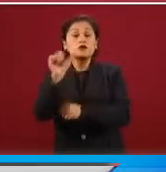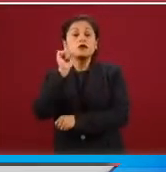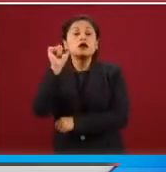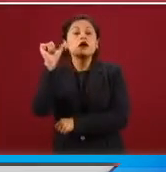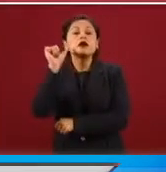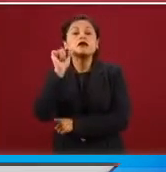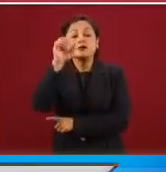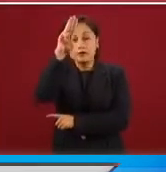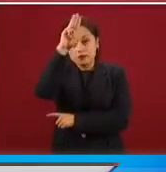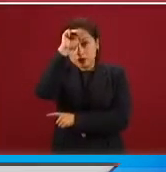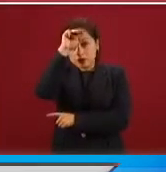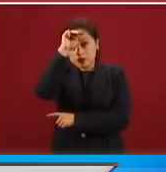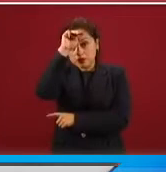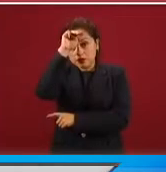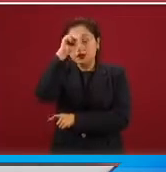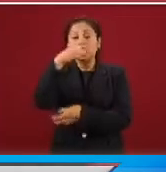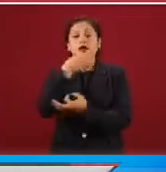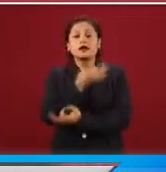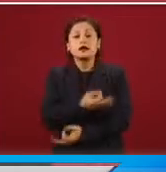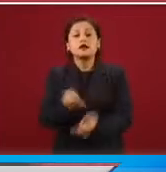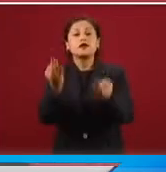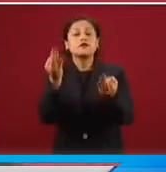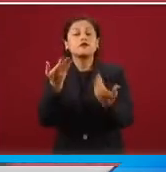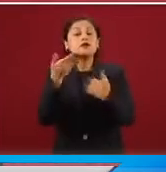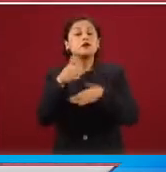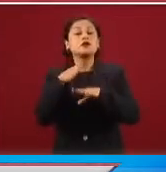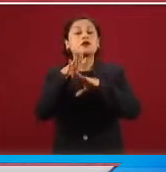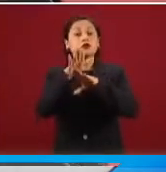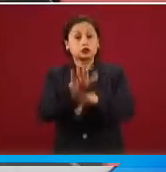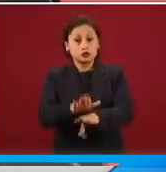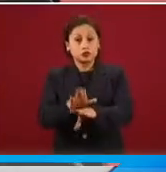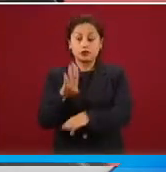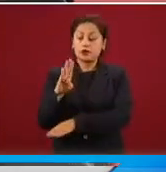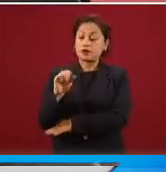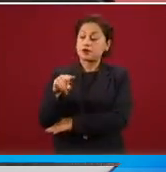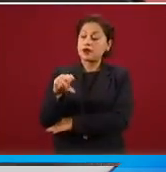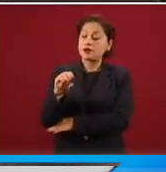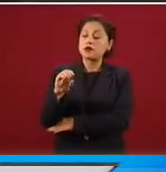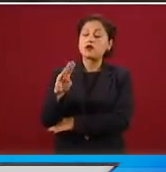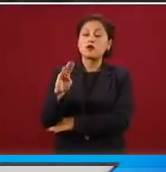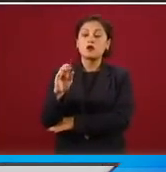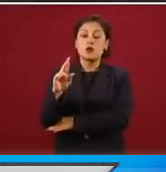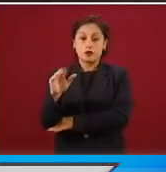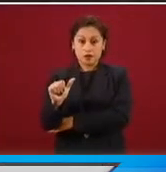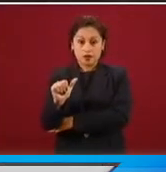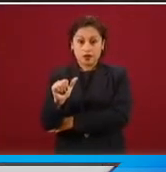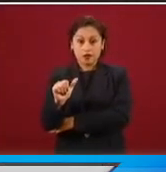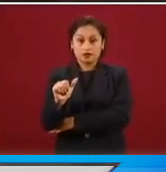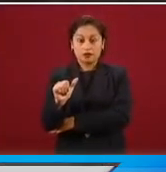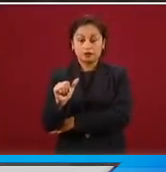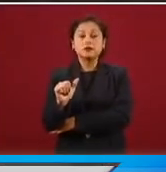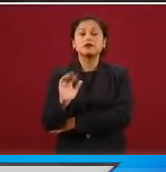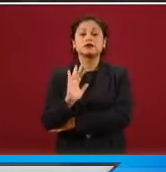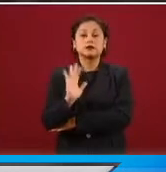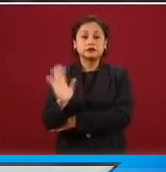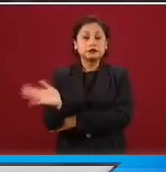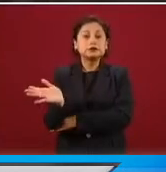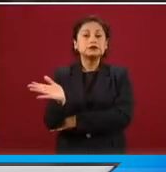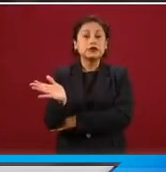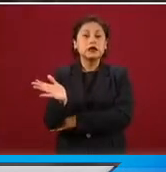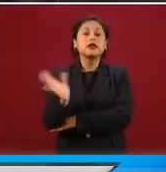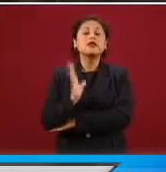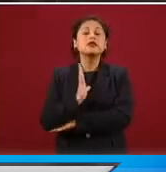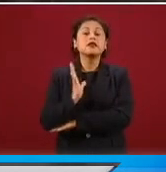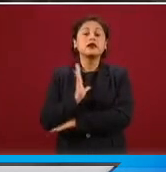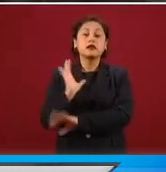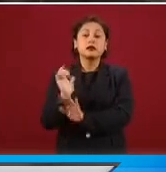pero indica que se dio la instrucción para que fuesen atendidos y respetados. La caminata, encabezada por Javier Sicilia, entregó un documento y un estudio